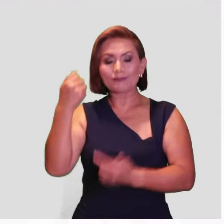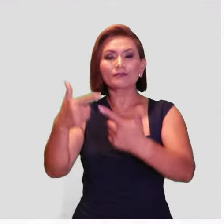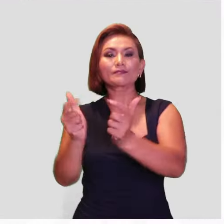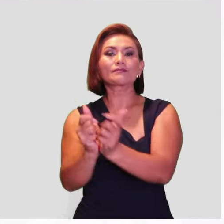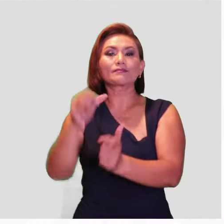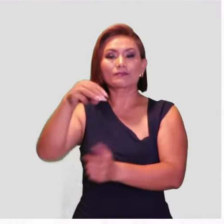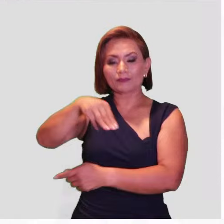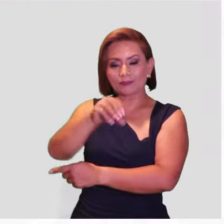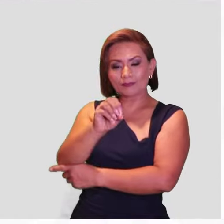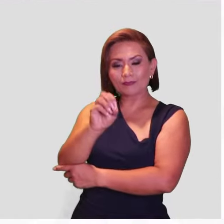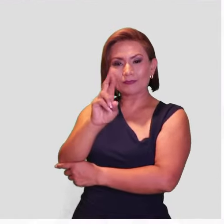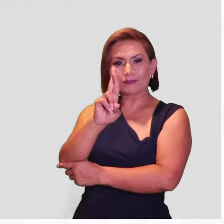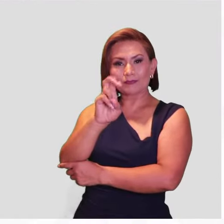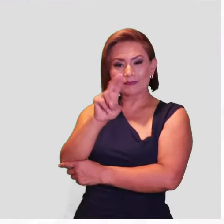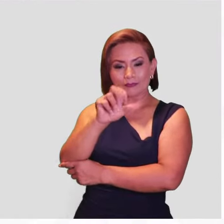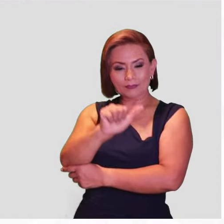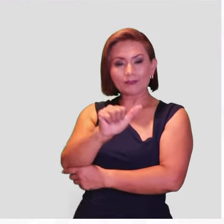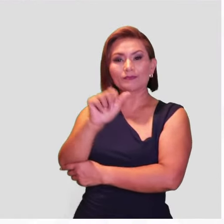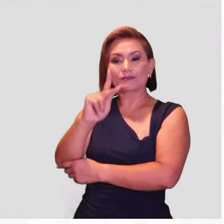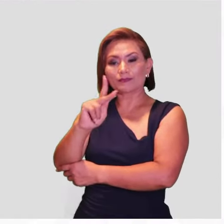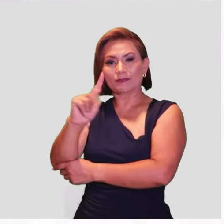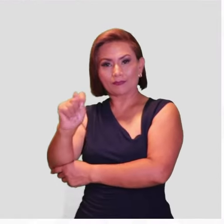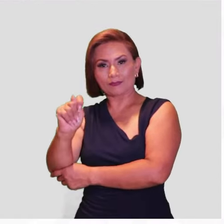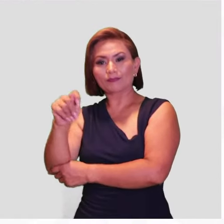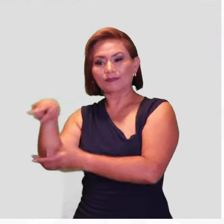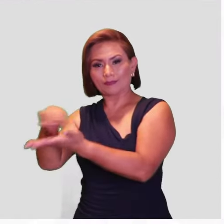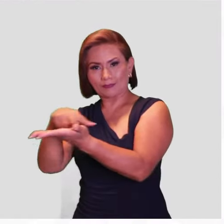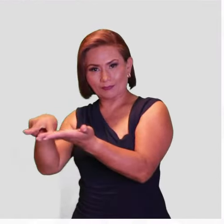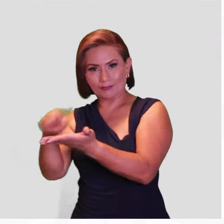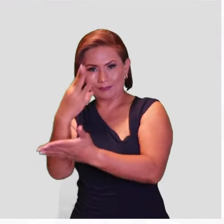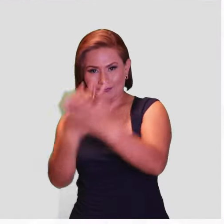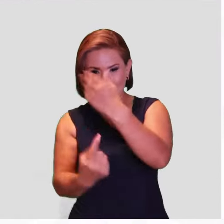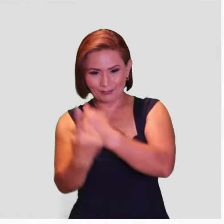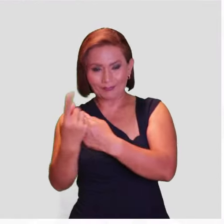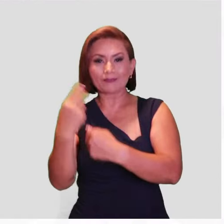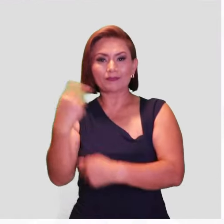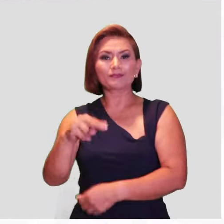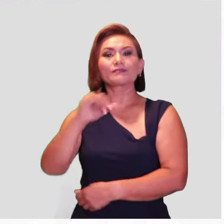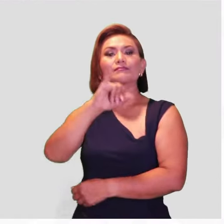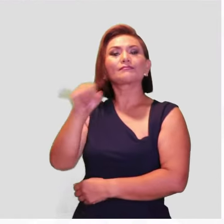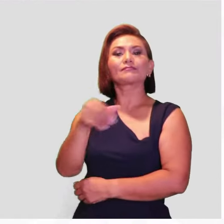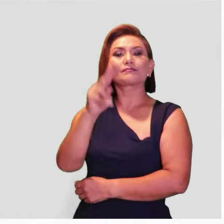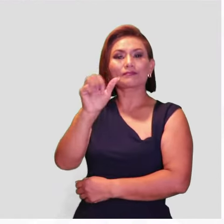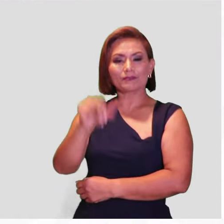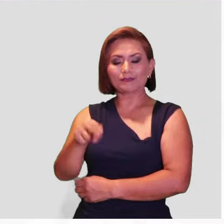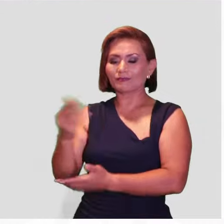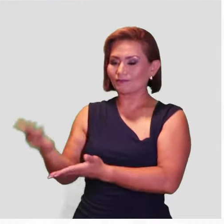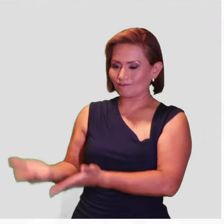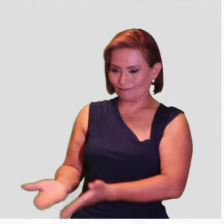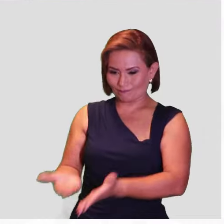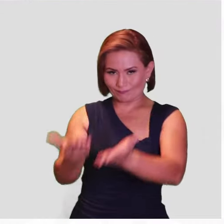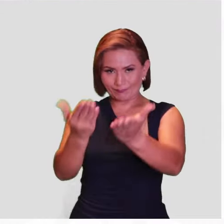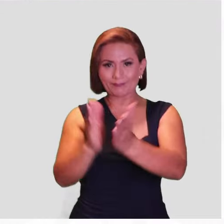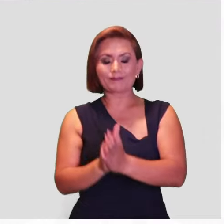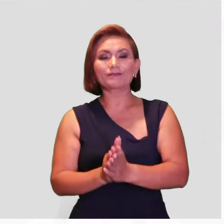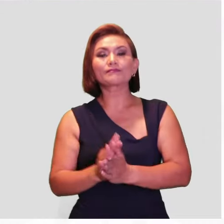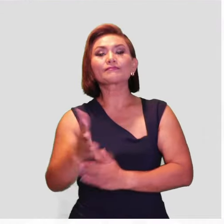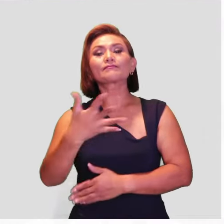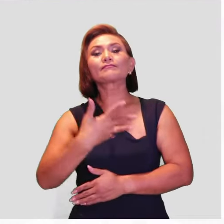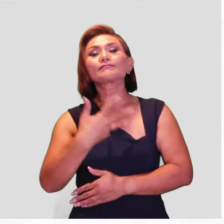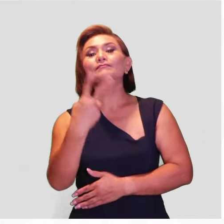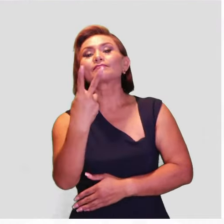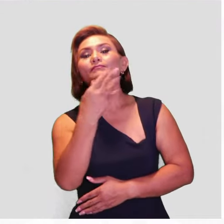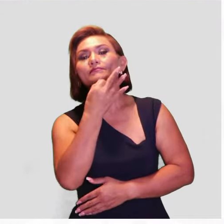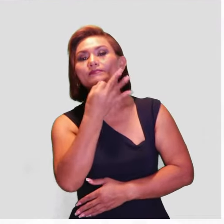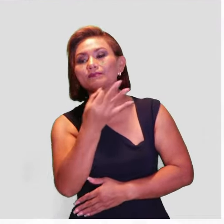Morena, PT y Partido Verde Ecologista de México, Juan Alvarado Navarrete. Adelante, candidato, le escuchamos, tiene usted 2 minutos para